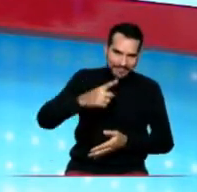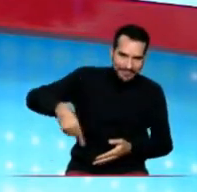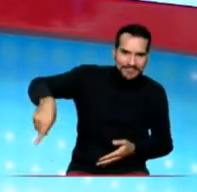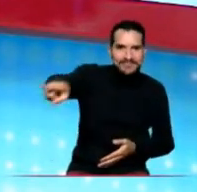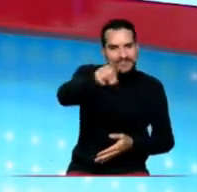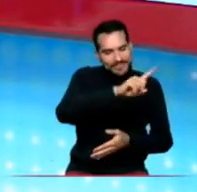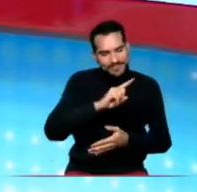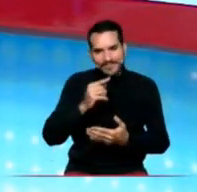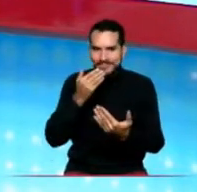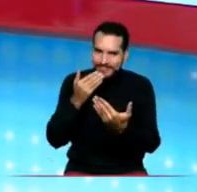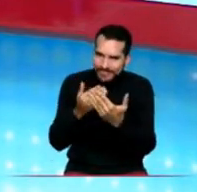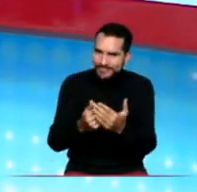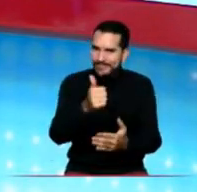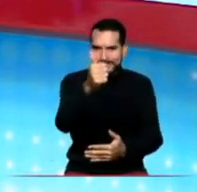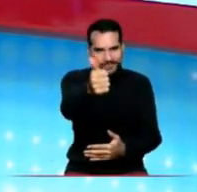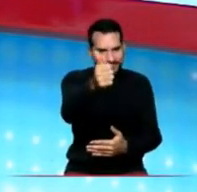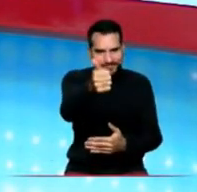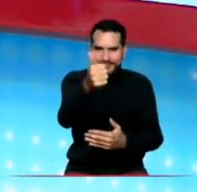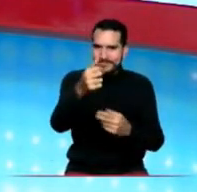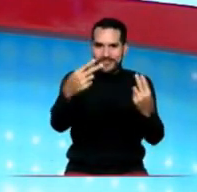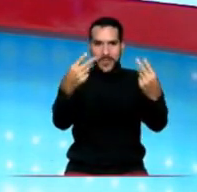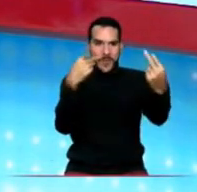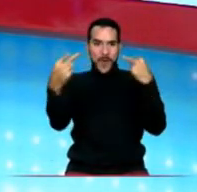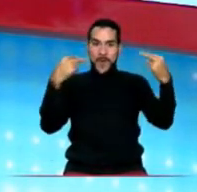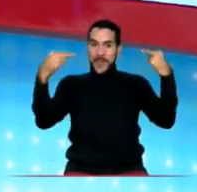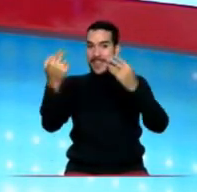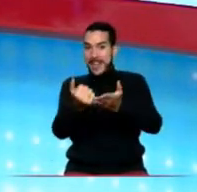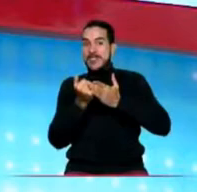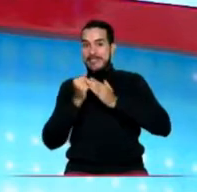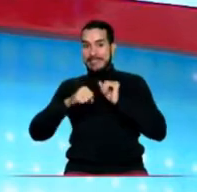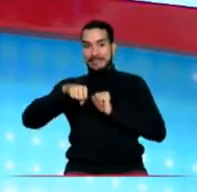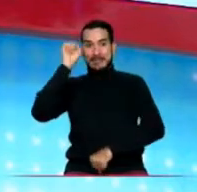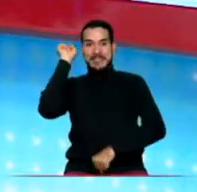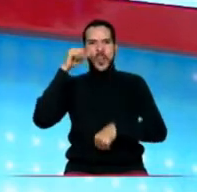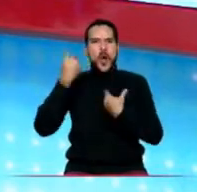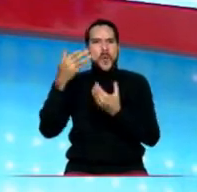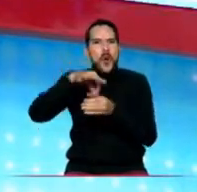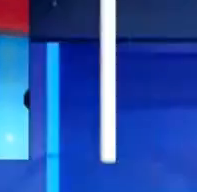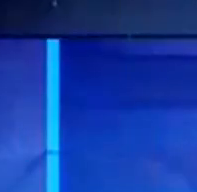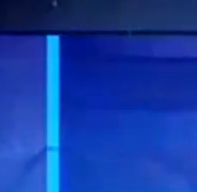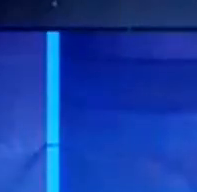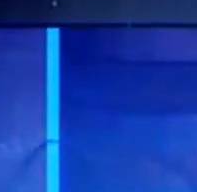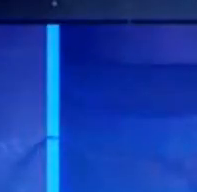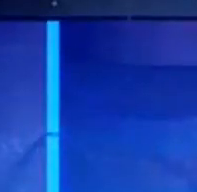también quienes pueden ayudarnos a ganar. Aquí les explicamos cómo votar.